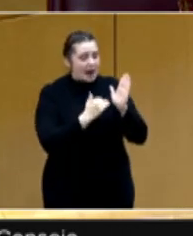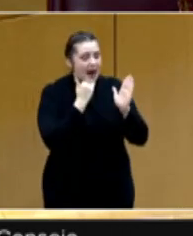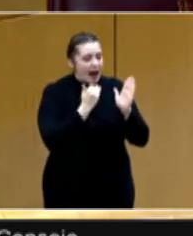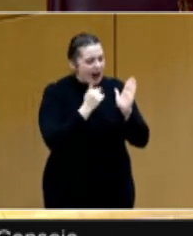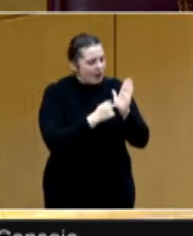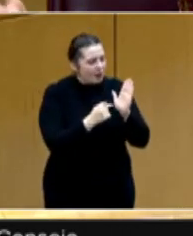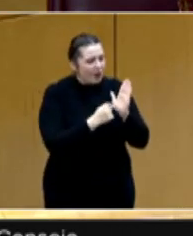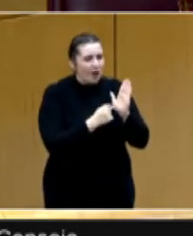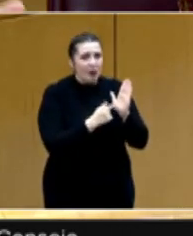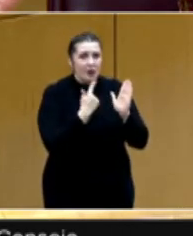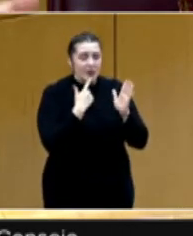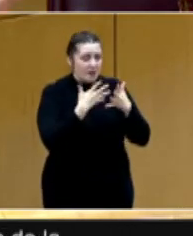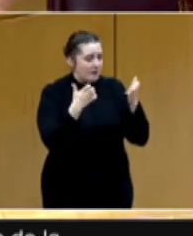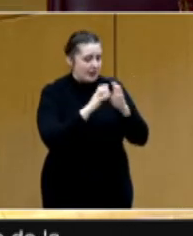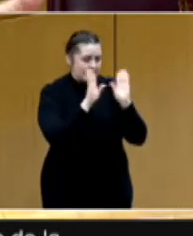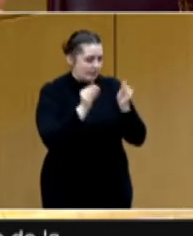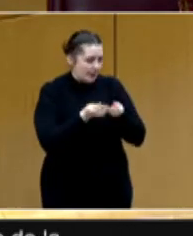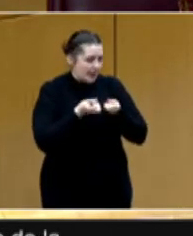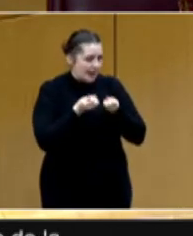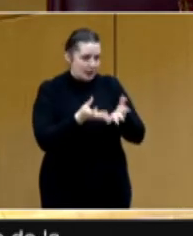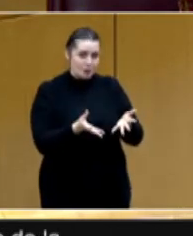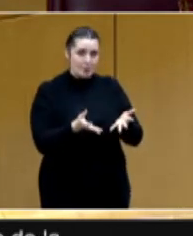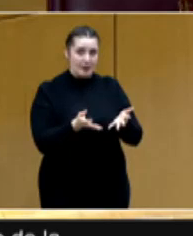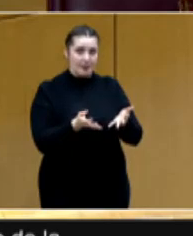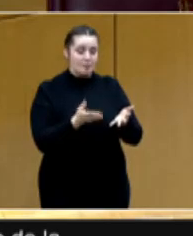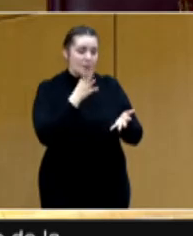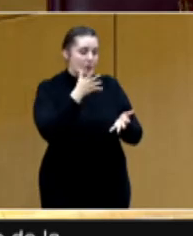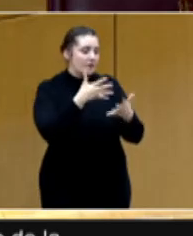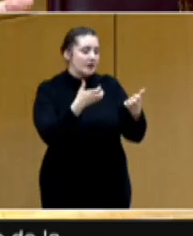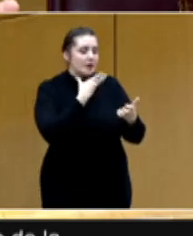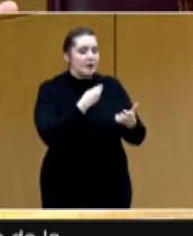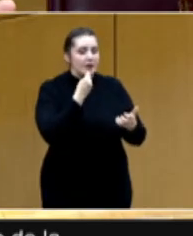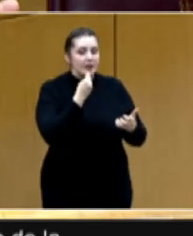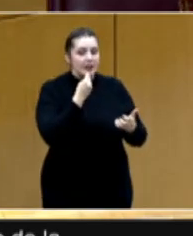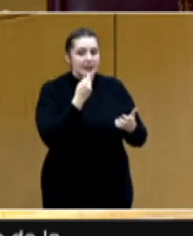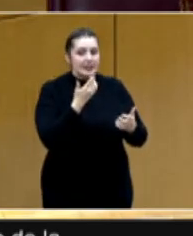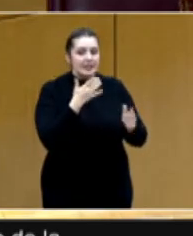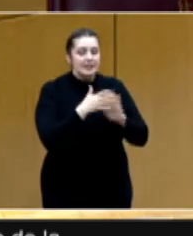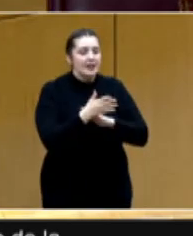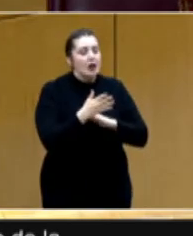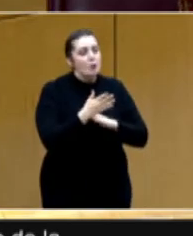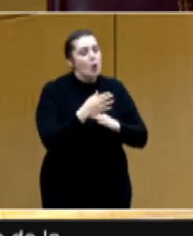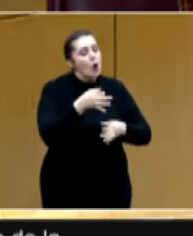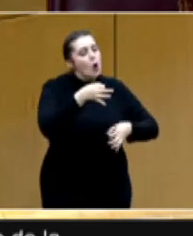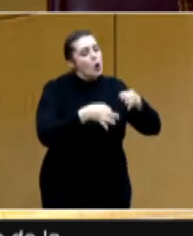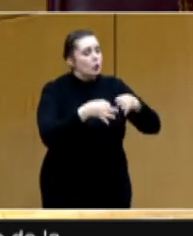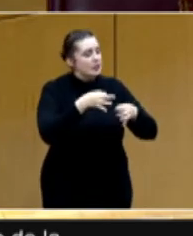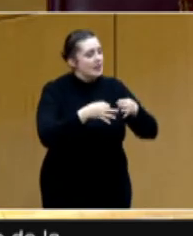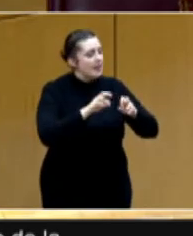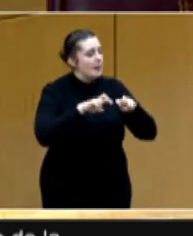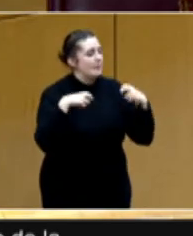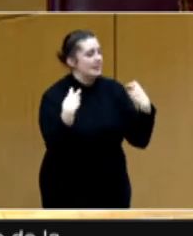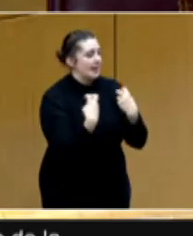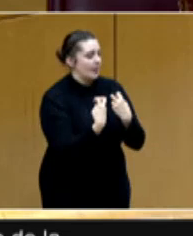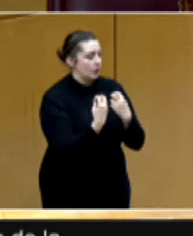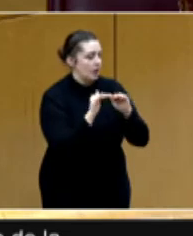en una frase que bueno es bonita no la justicia de mesa redonda el juez a